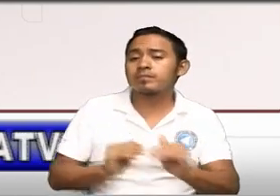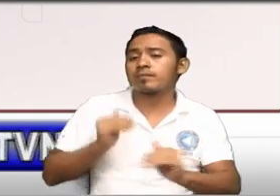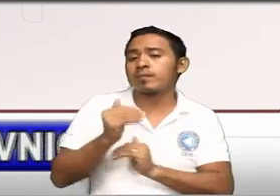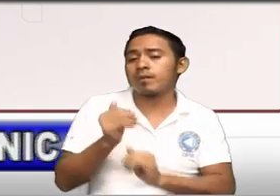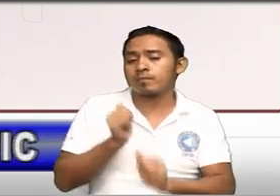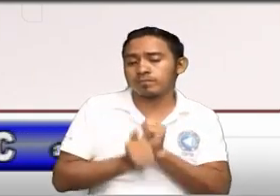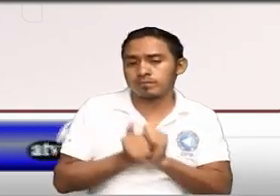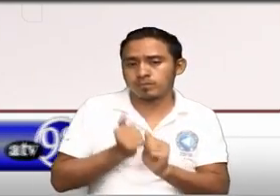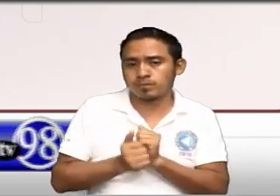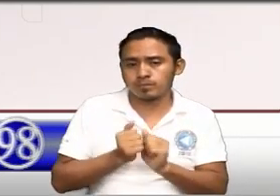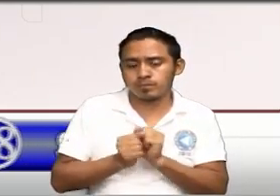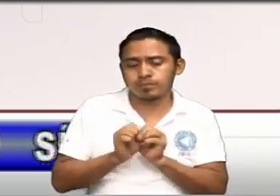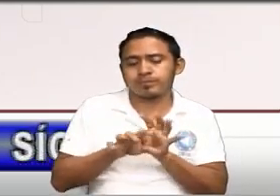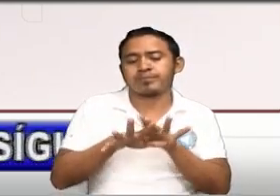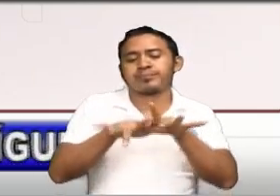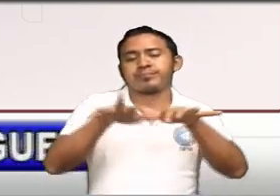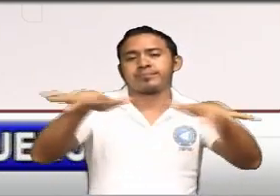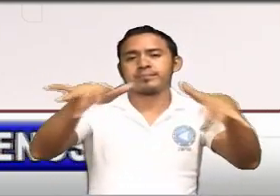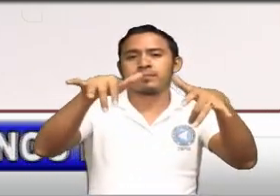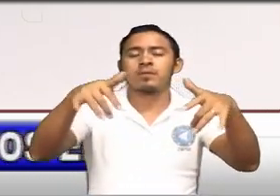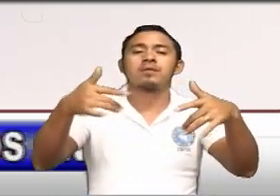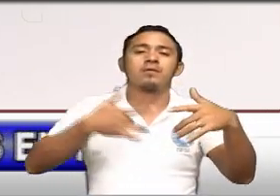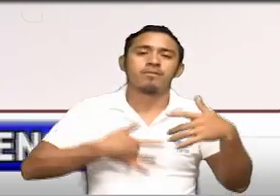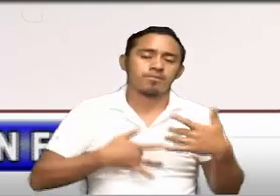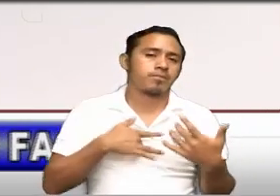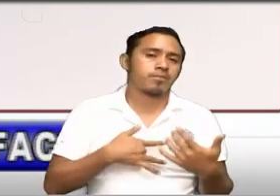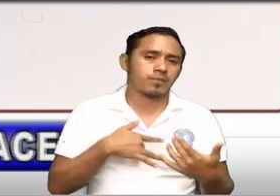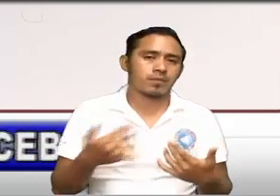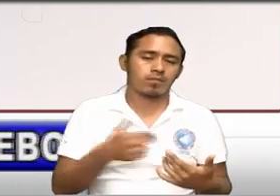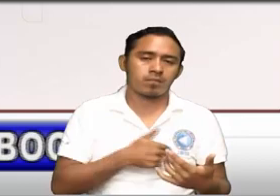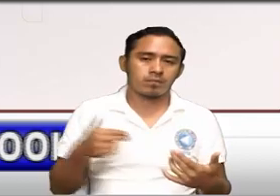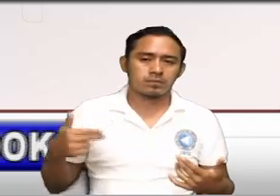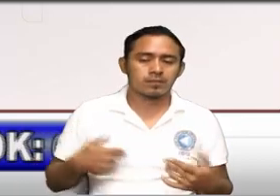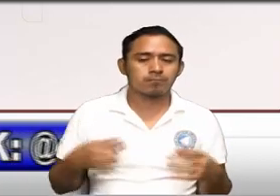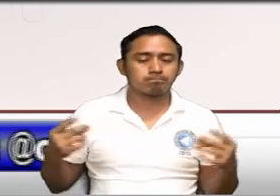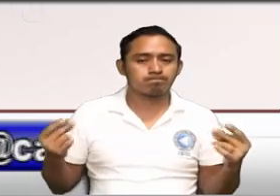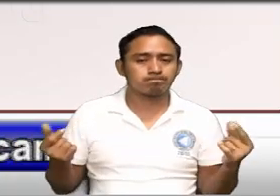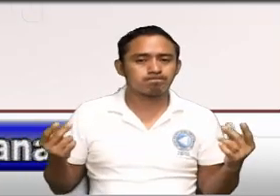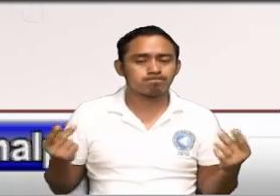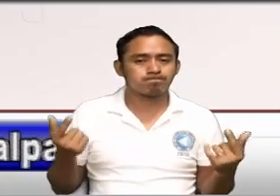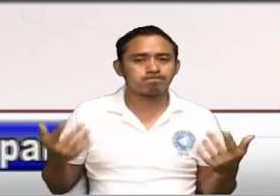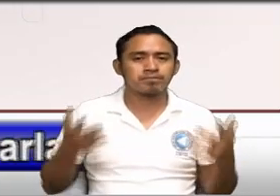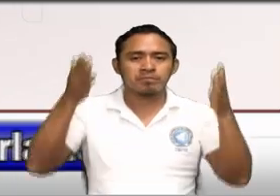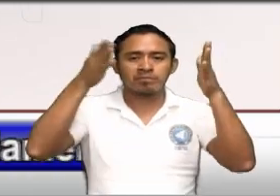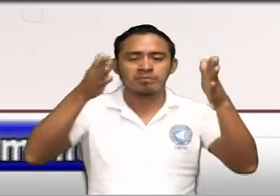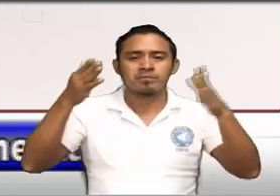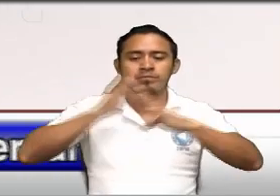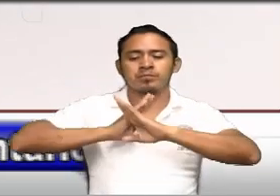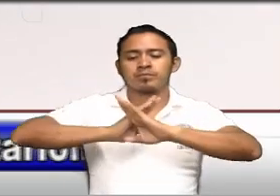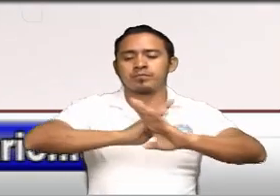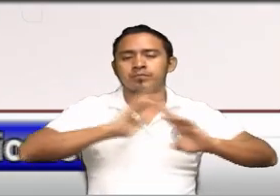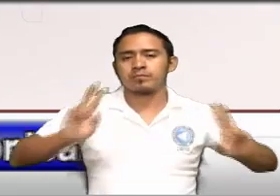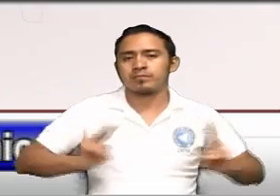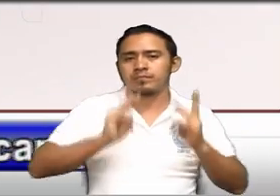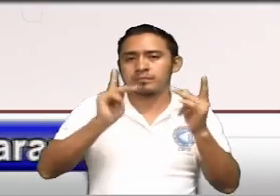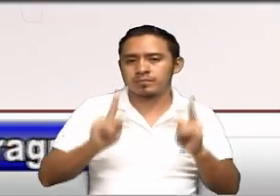una epidemia, por lo que es necesario desarrollar acciones en salud urgentes y eficaces para proteger la vida de las